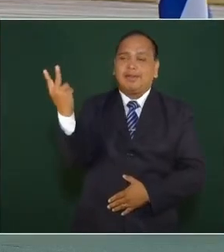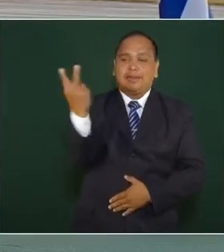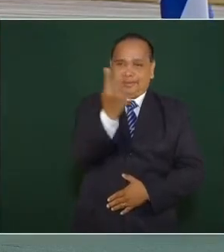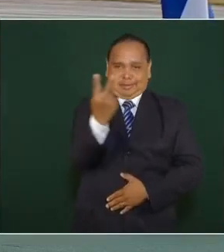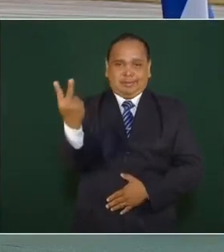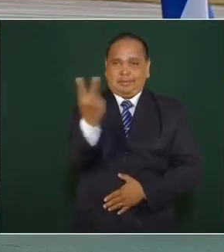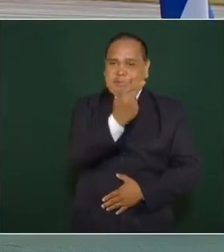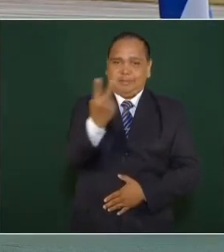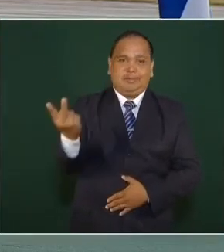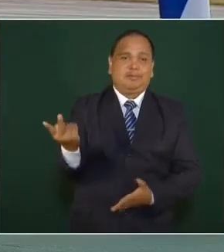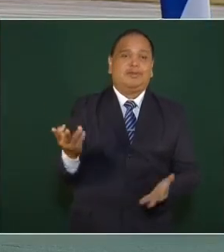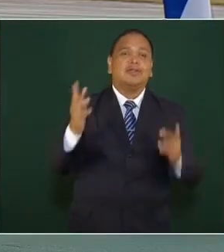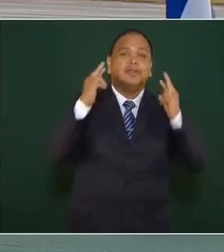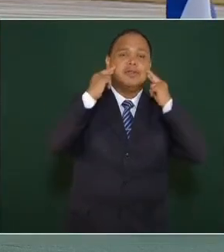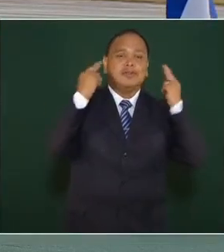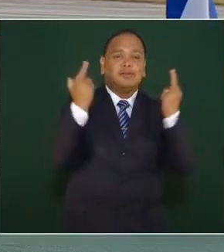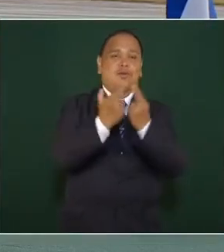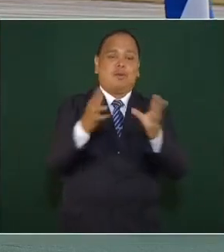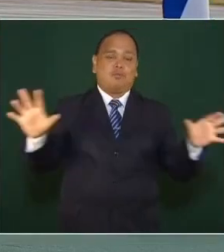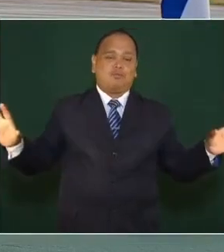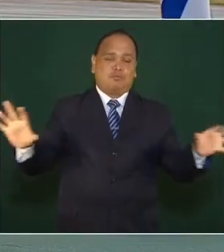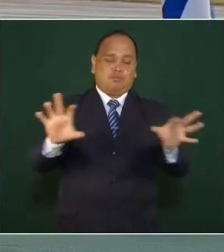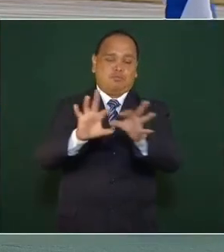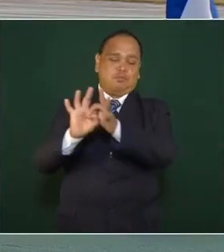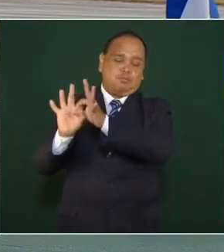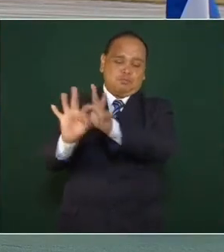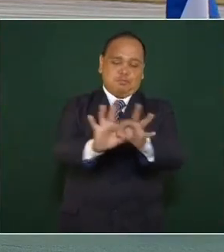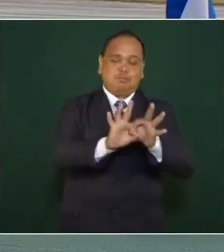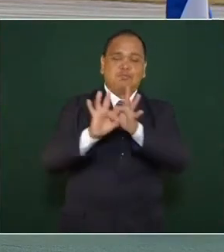mantienen relaciones de hermandad política